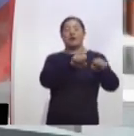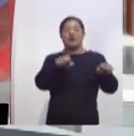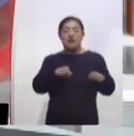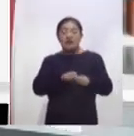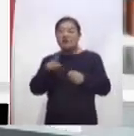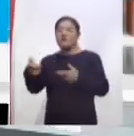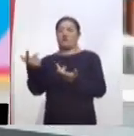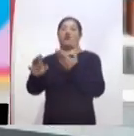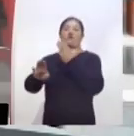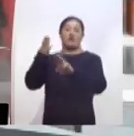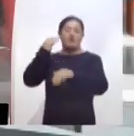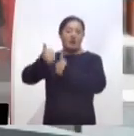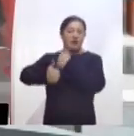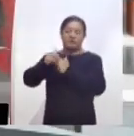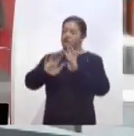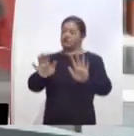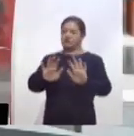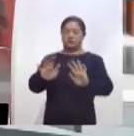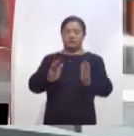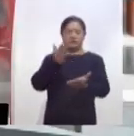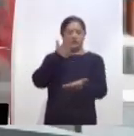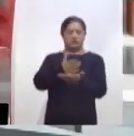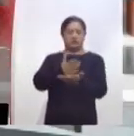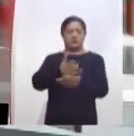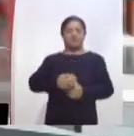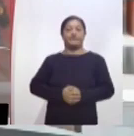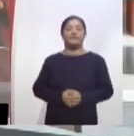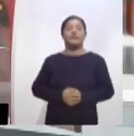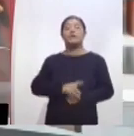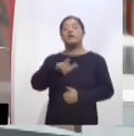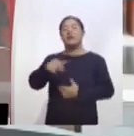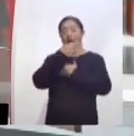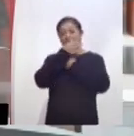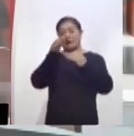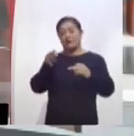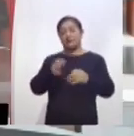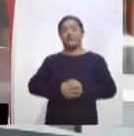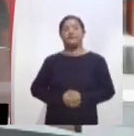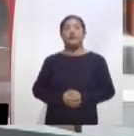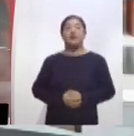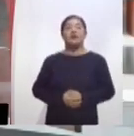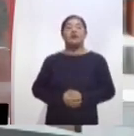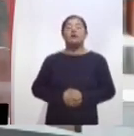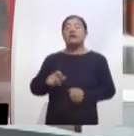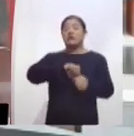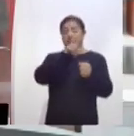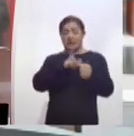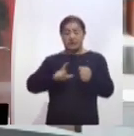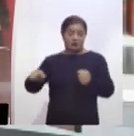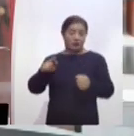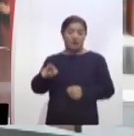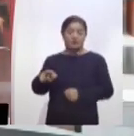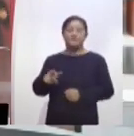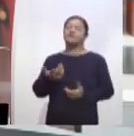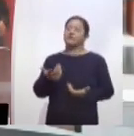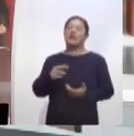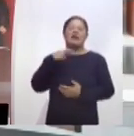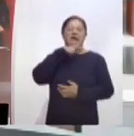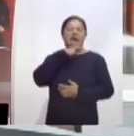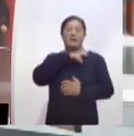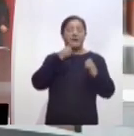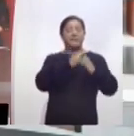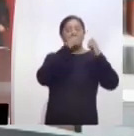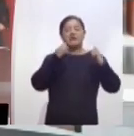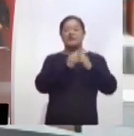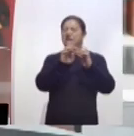aviso. En información nacional, crisis transitoria, saldremos pronto, afirma el